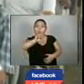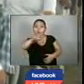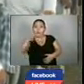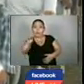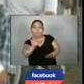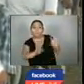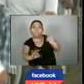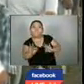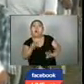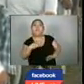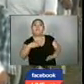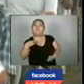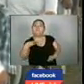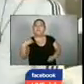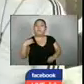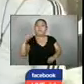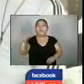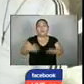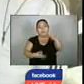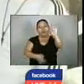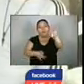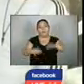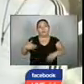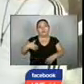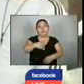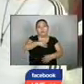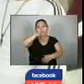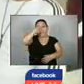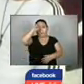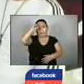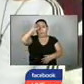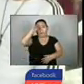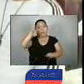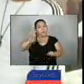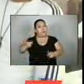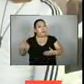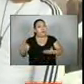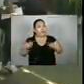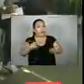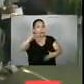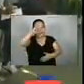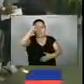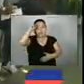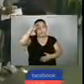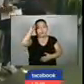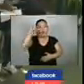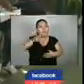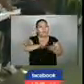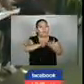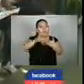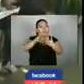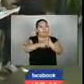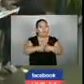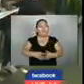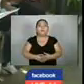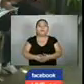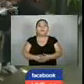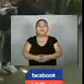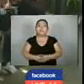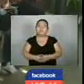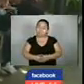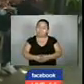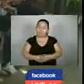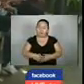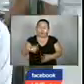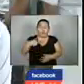han presentado sus solicitudes de empleo en el Ministerio de Trabajo para ser beneficiados con el programa Migración Laboral. Pues es un